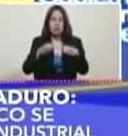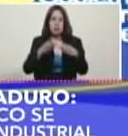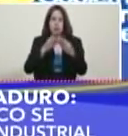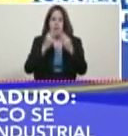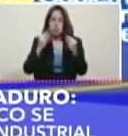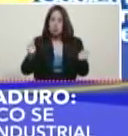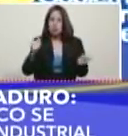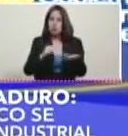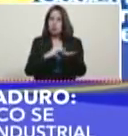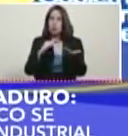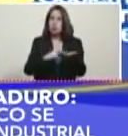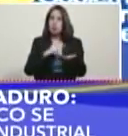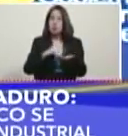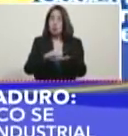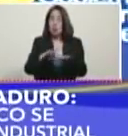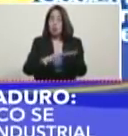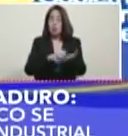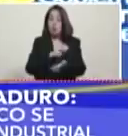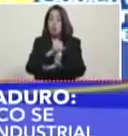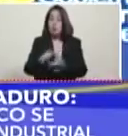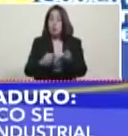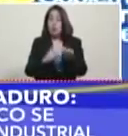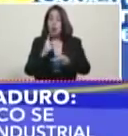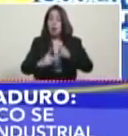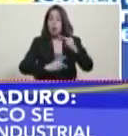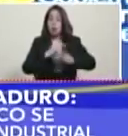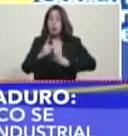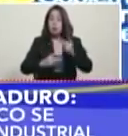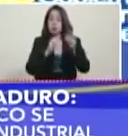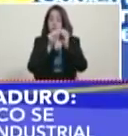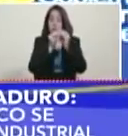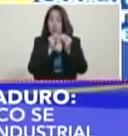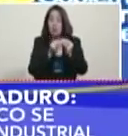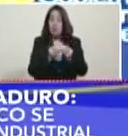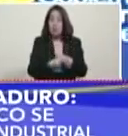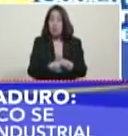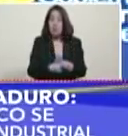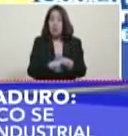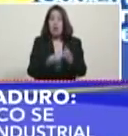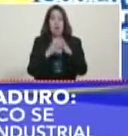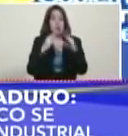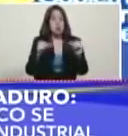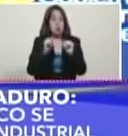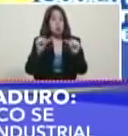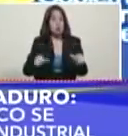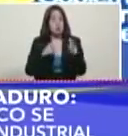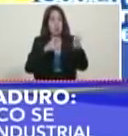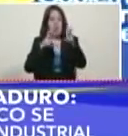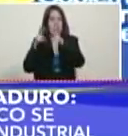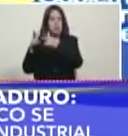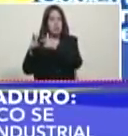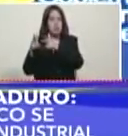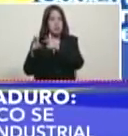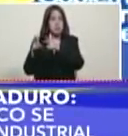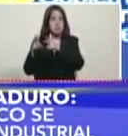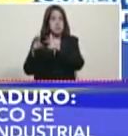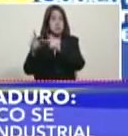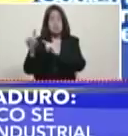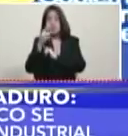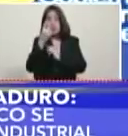problemas para los procesos de mantenimiento mayor de todos los sistemas de armas. Es lo